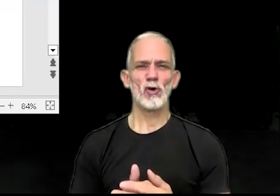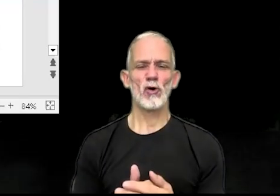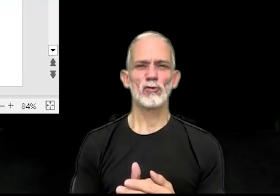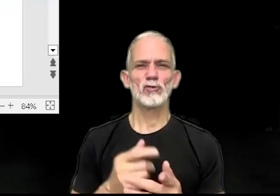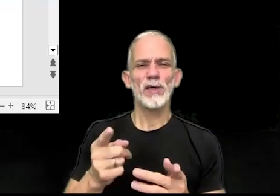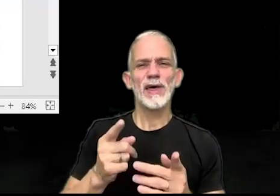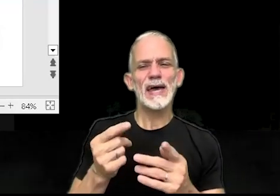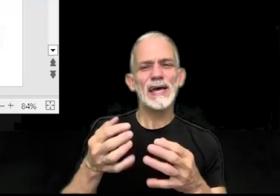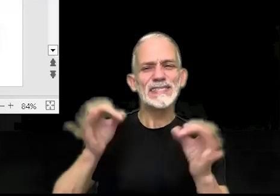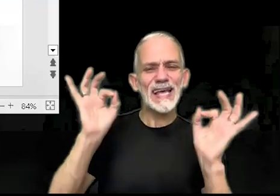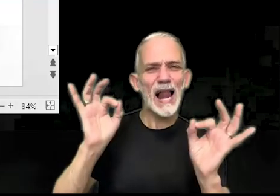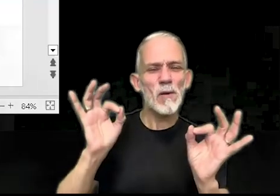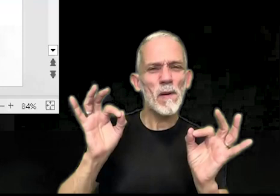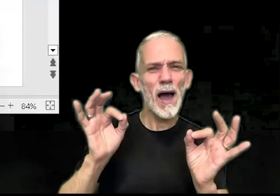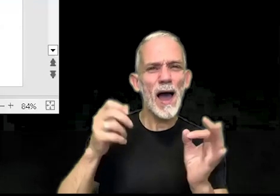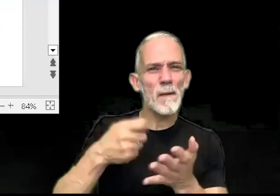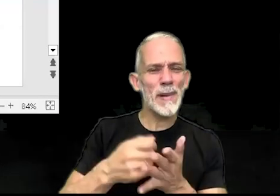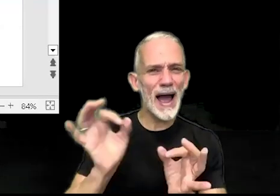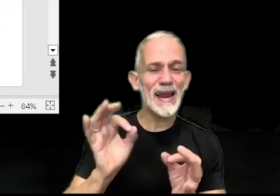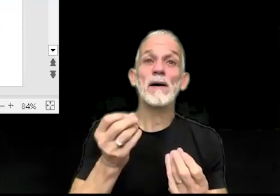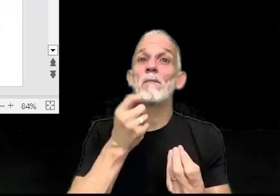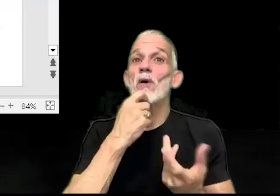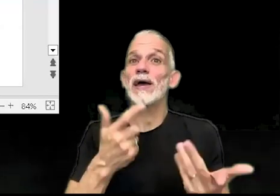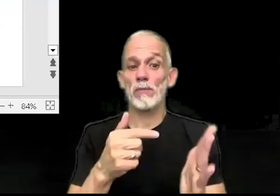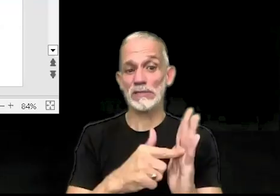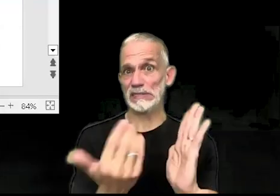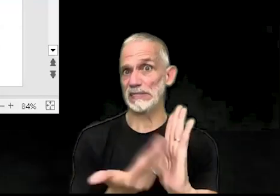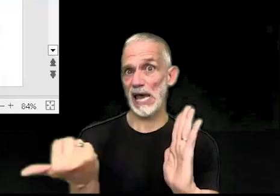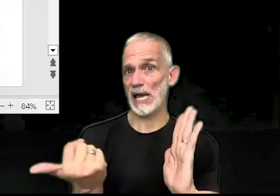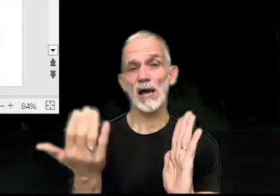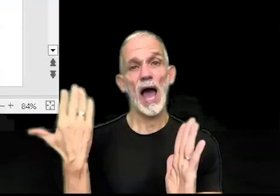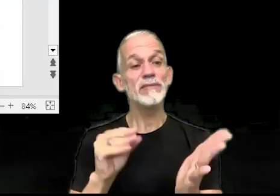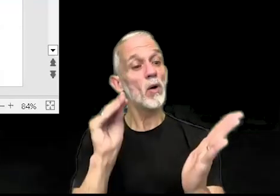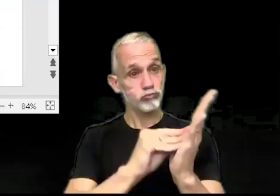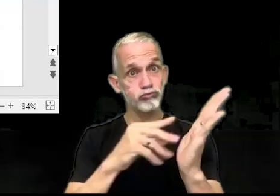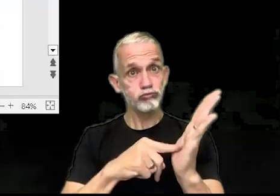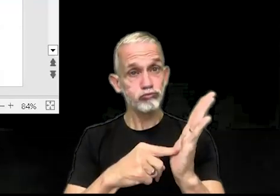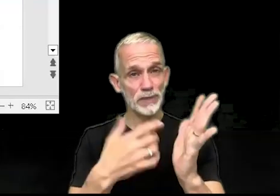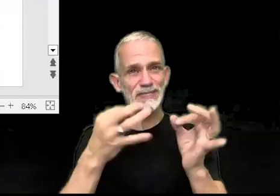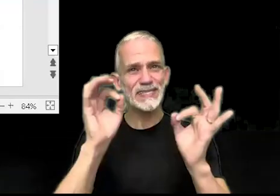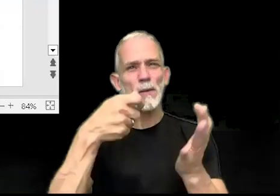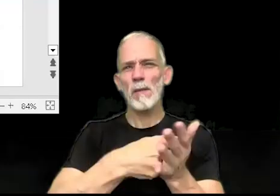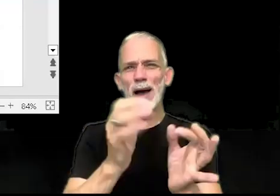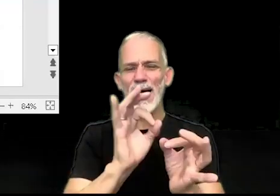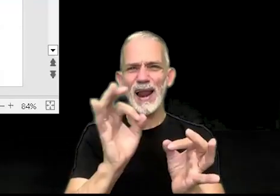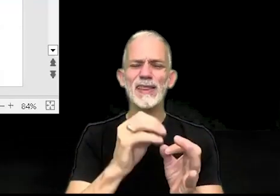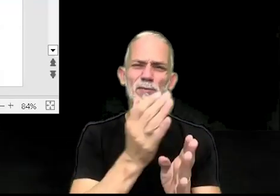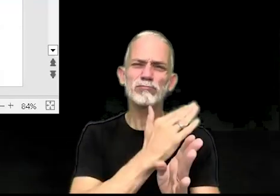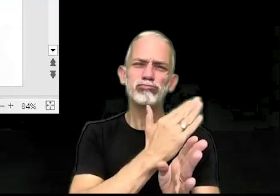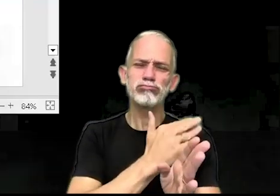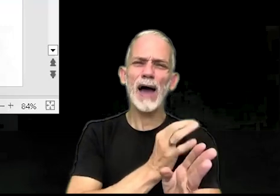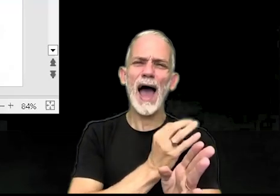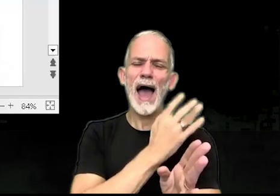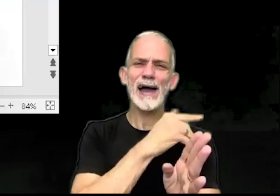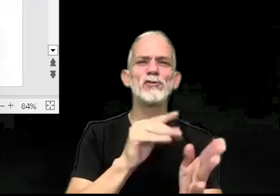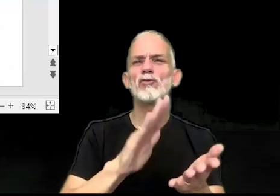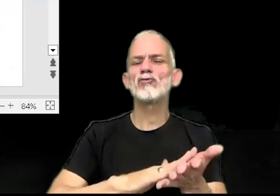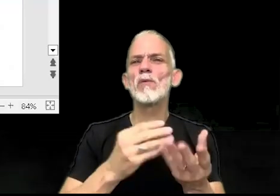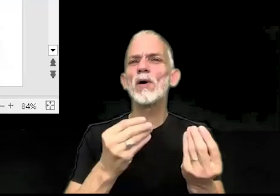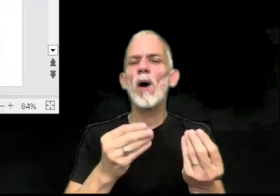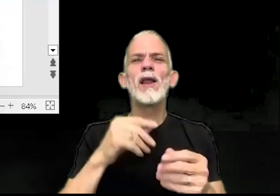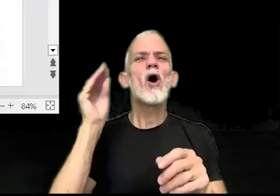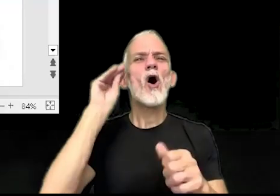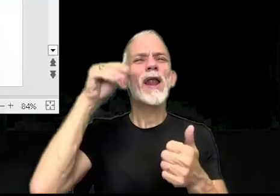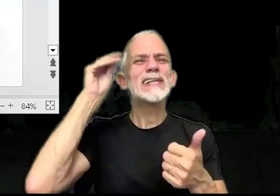derogación de exenciones como son la exención que se había previsto ya un par de periodos atrás respecto de